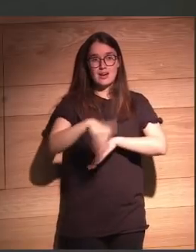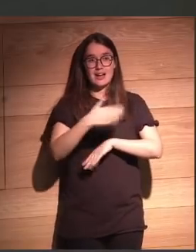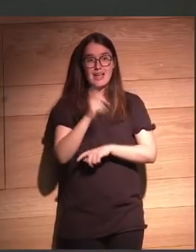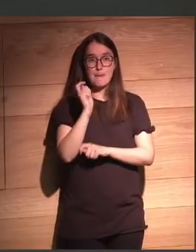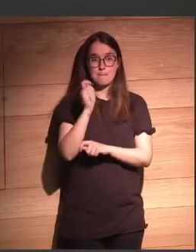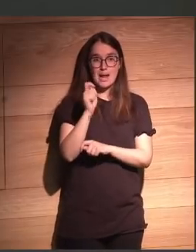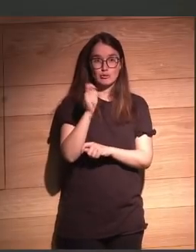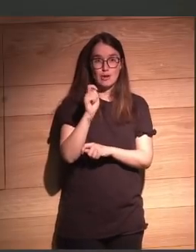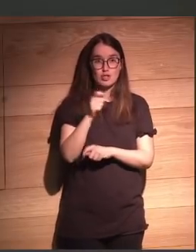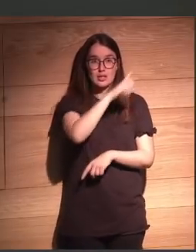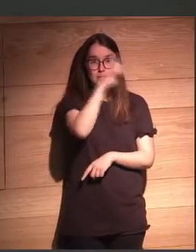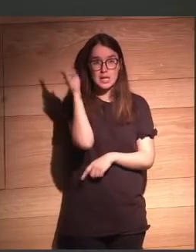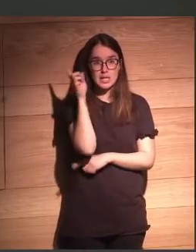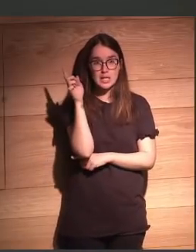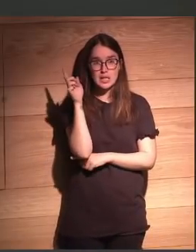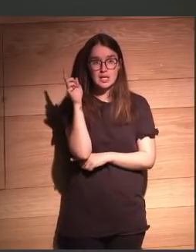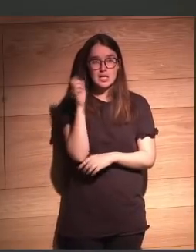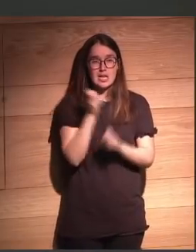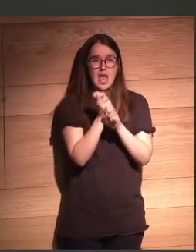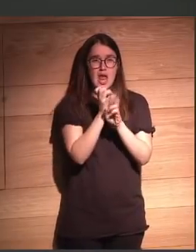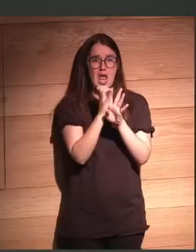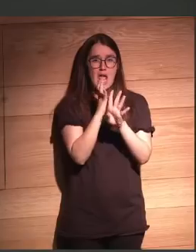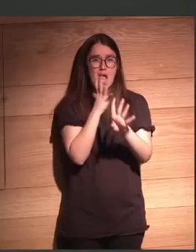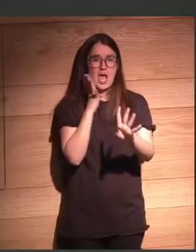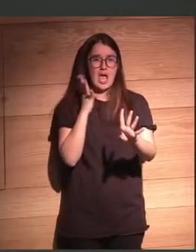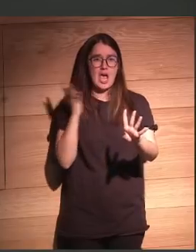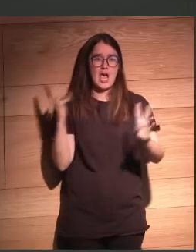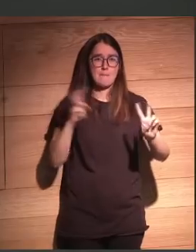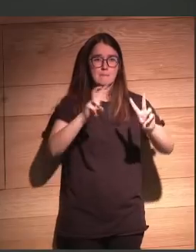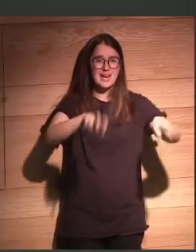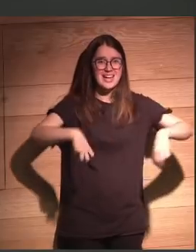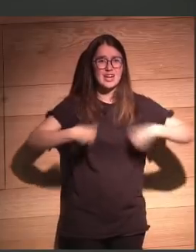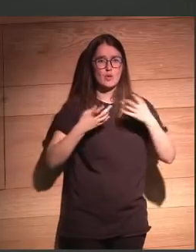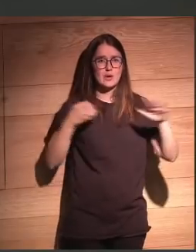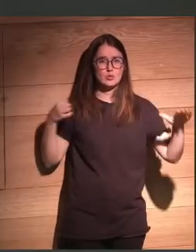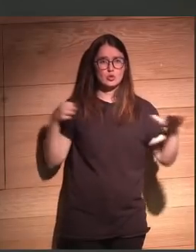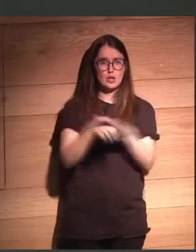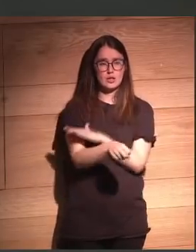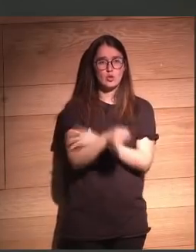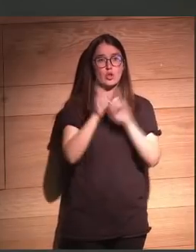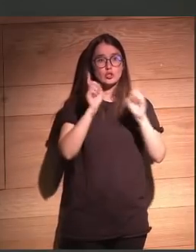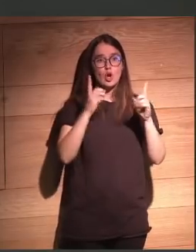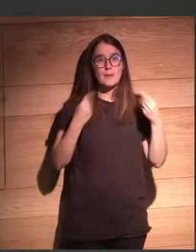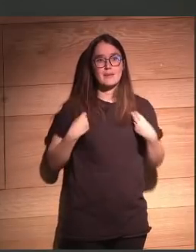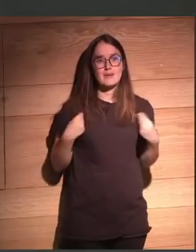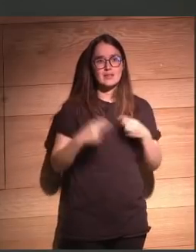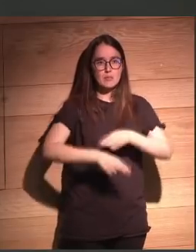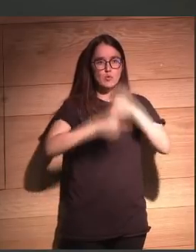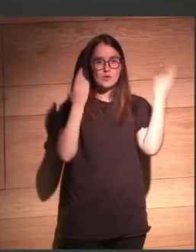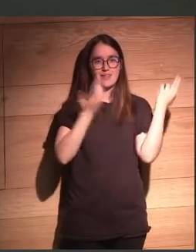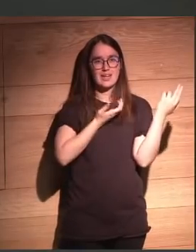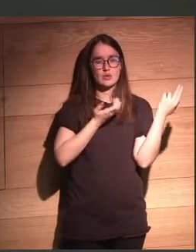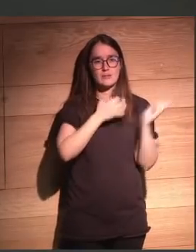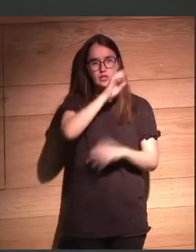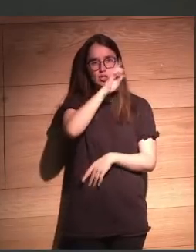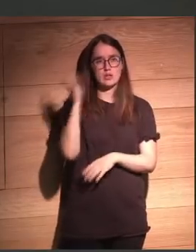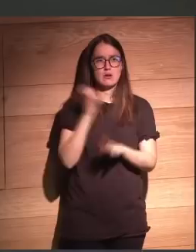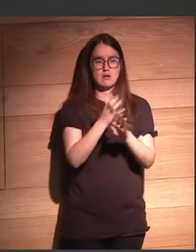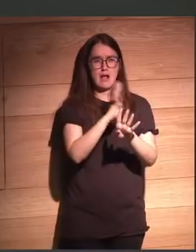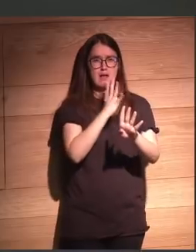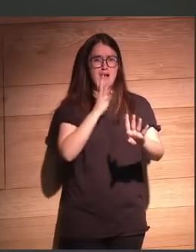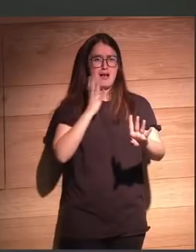la Frontera en Madrid, donde las colas de gente para renovar su solicitud solo para vivienda pública del Ayuntamiento de Madrid dan